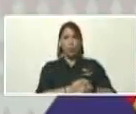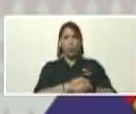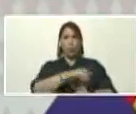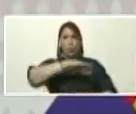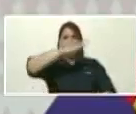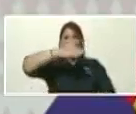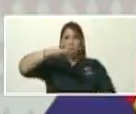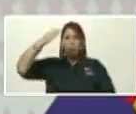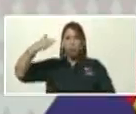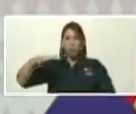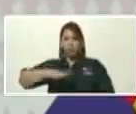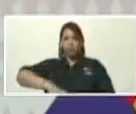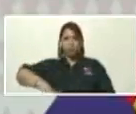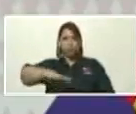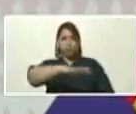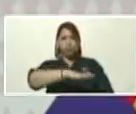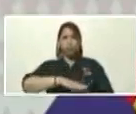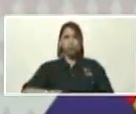Mochima,